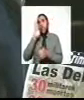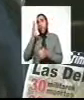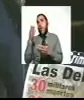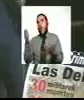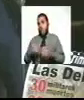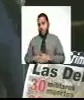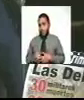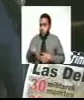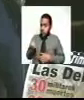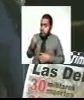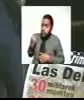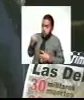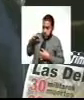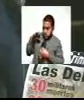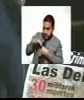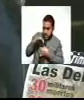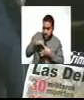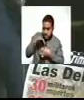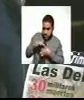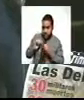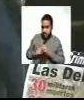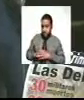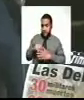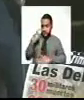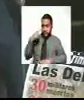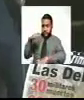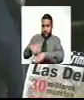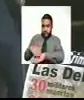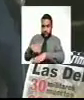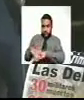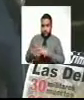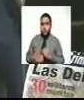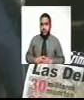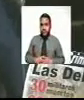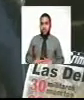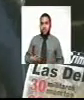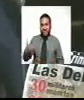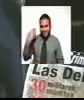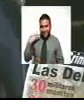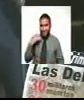Las elecciones que pasaron y que hechos que han ocurrido,